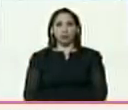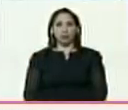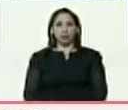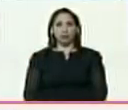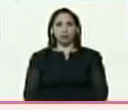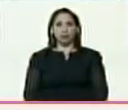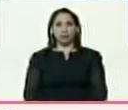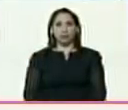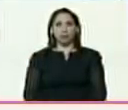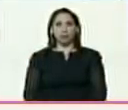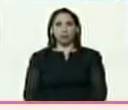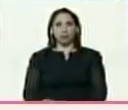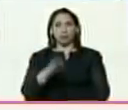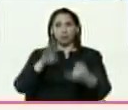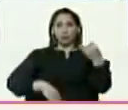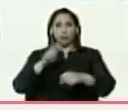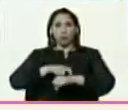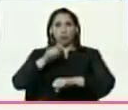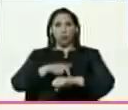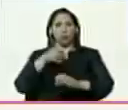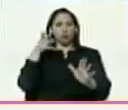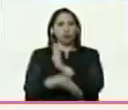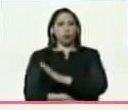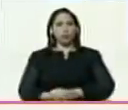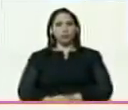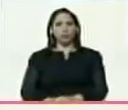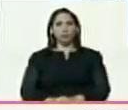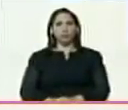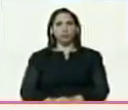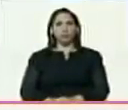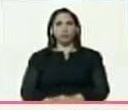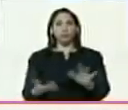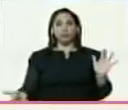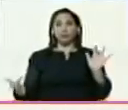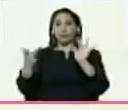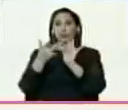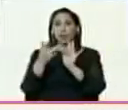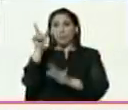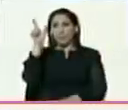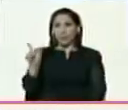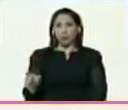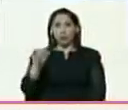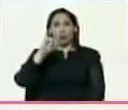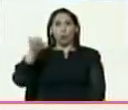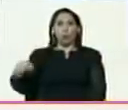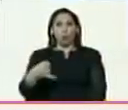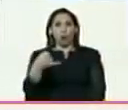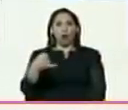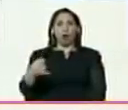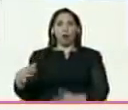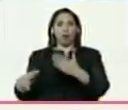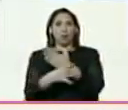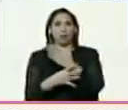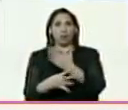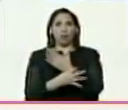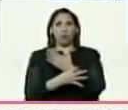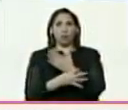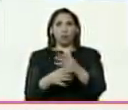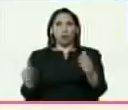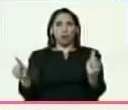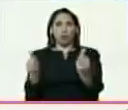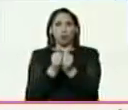últimas horas respecto a la vinculación del ciudadano juan guaidó con el grupo